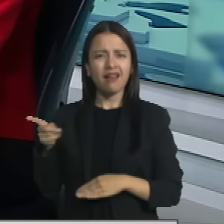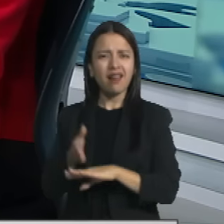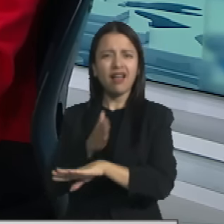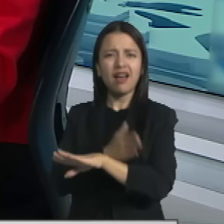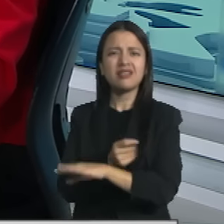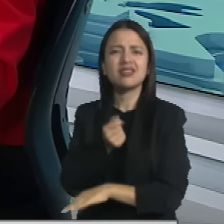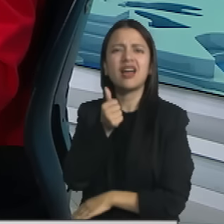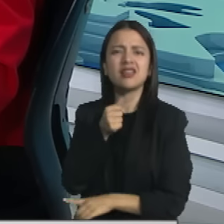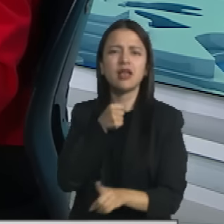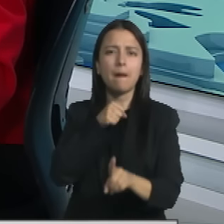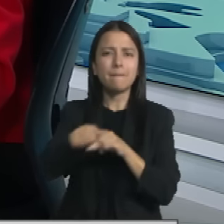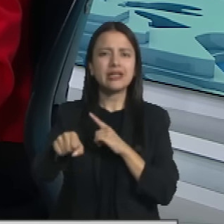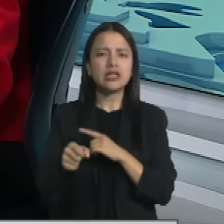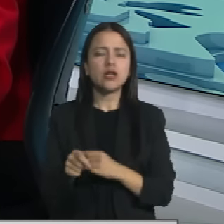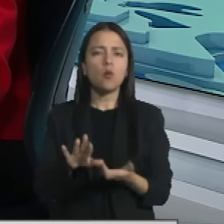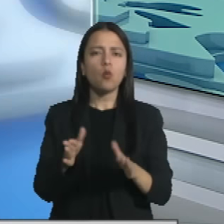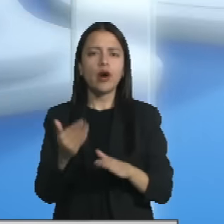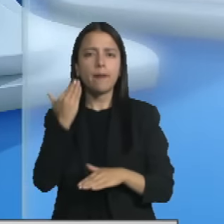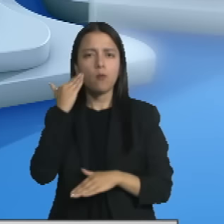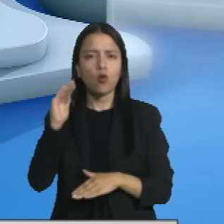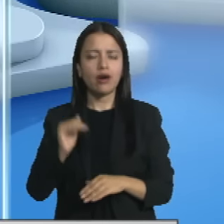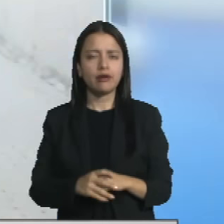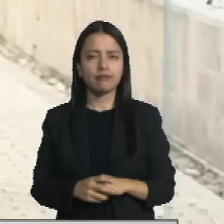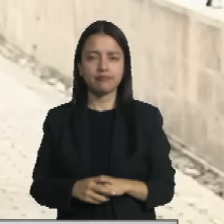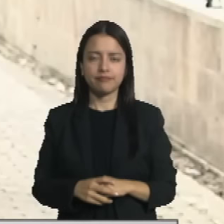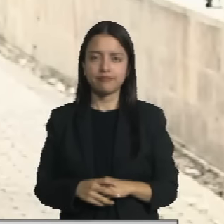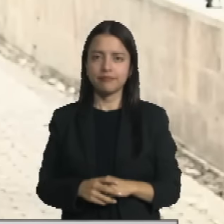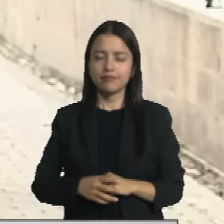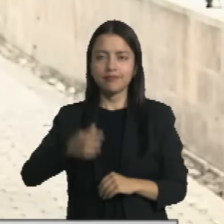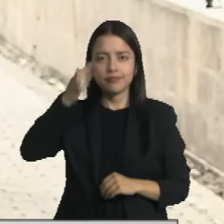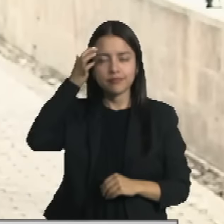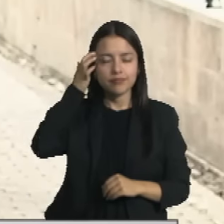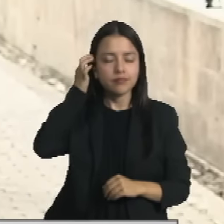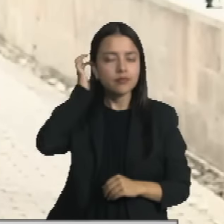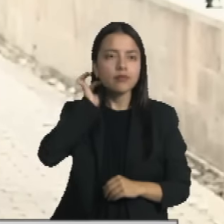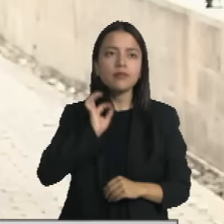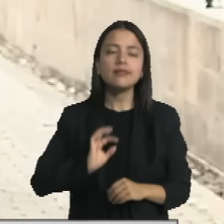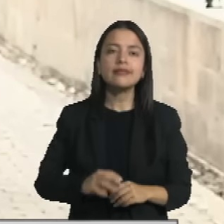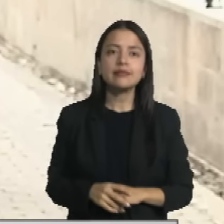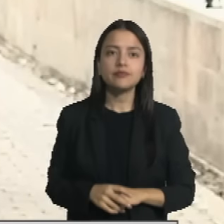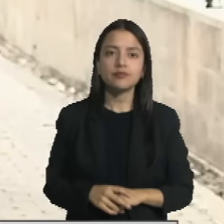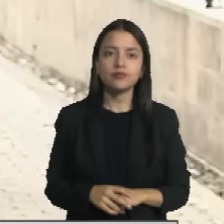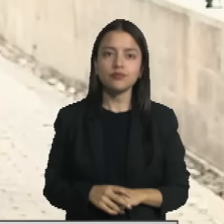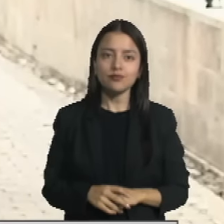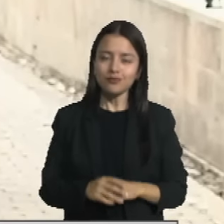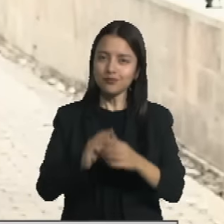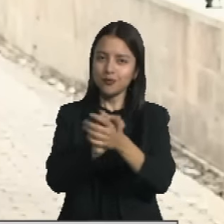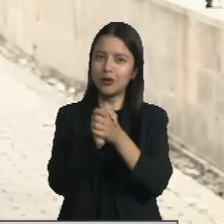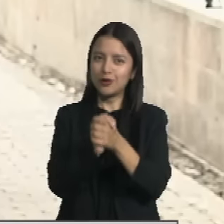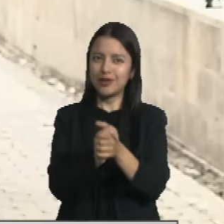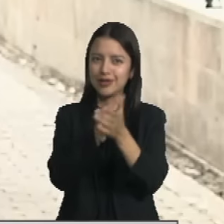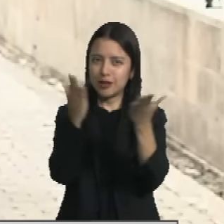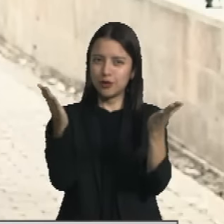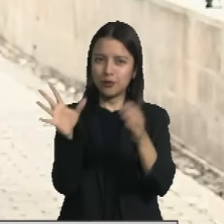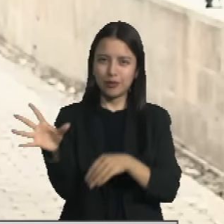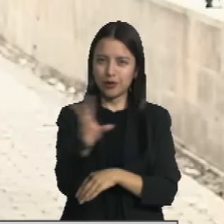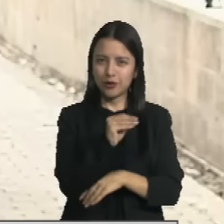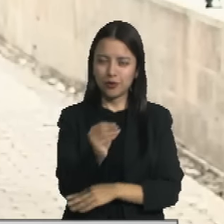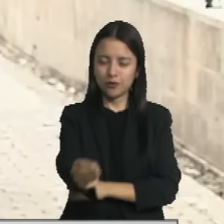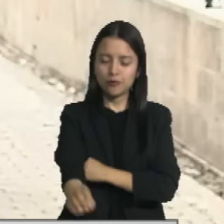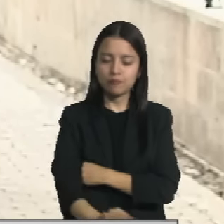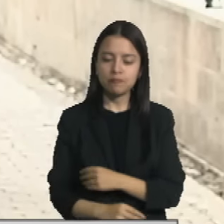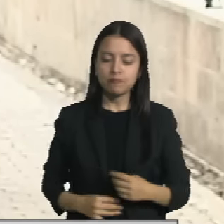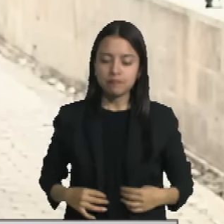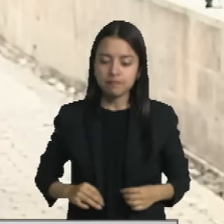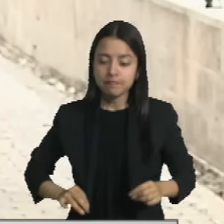Muñoz tiene más información. Hernán, buenas tardes. Luisa, un cordial saludo para usted y para todos los